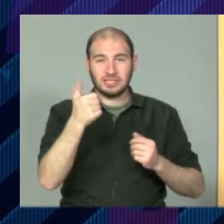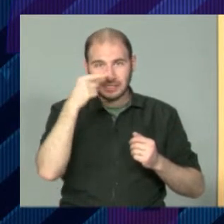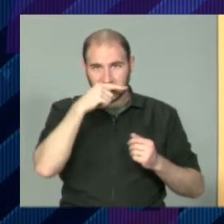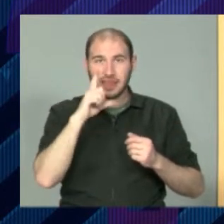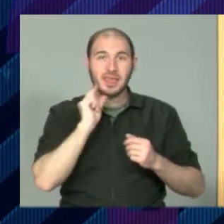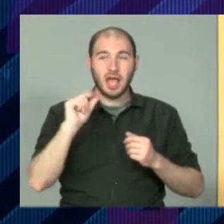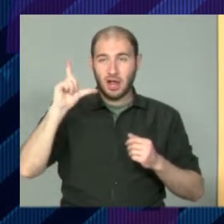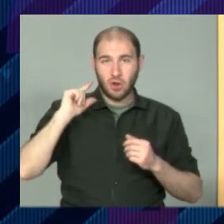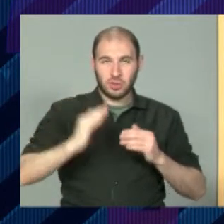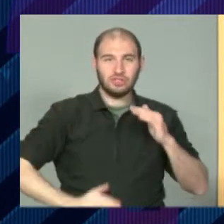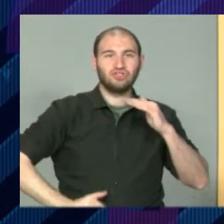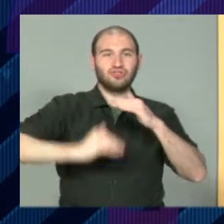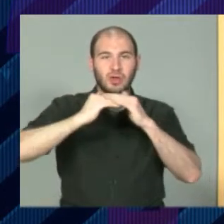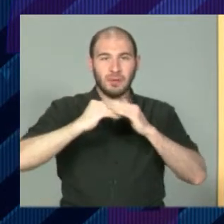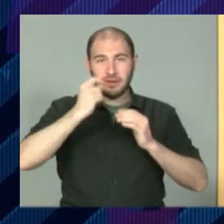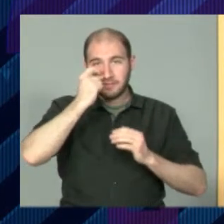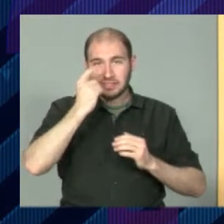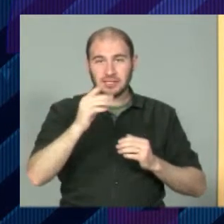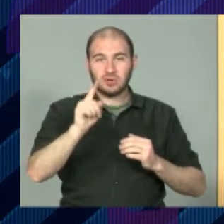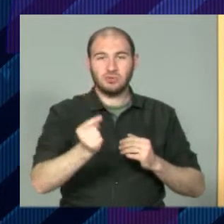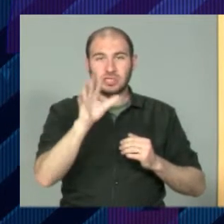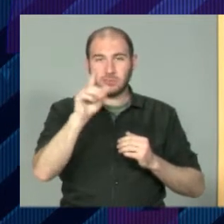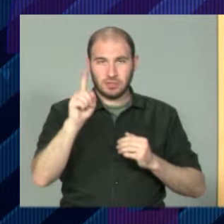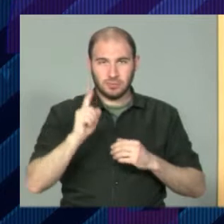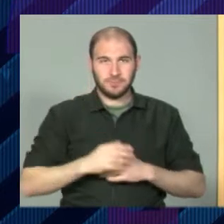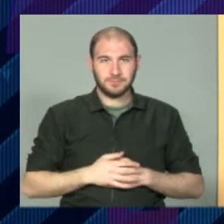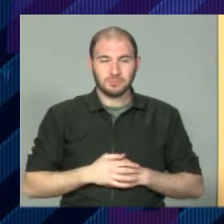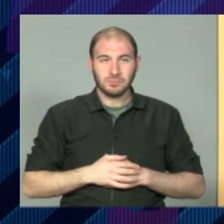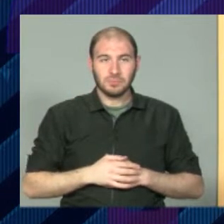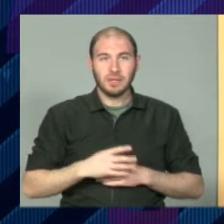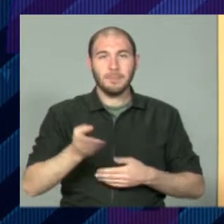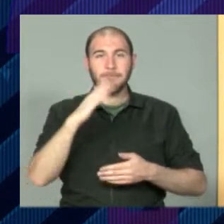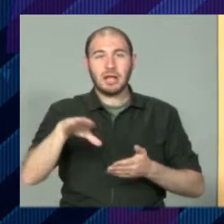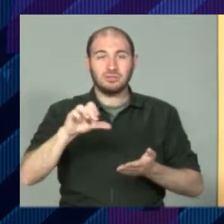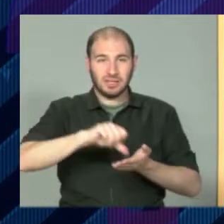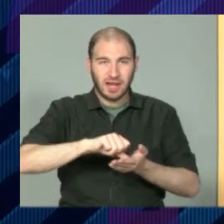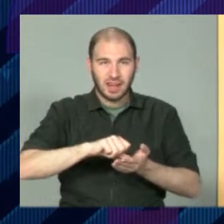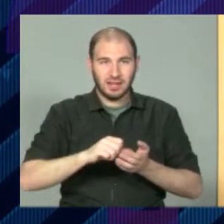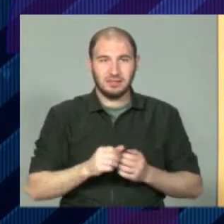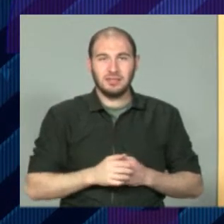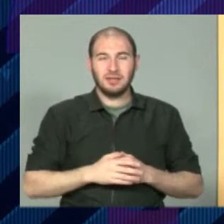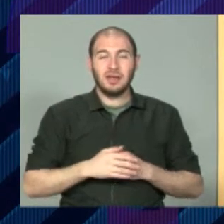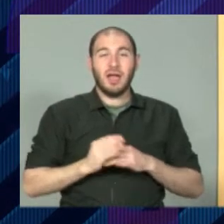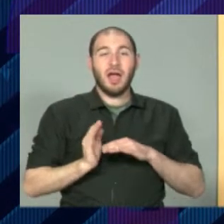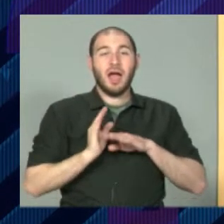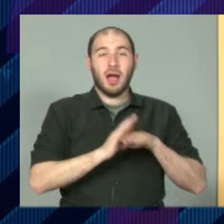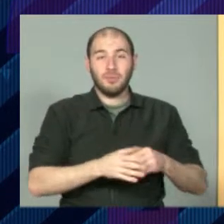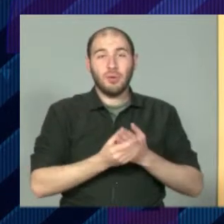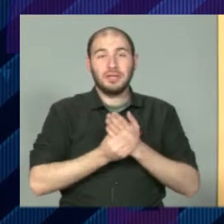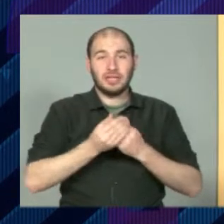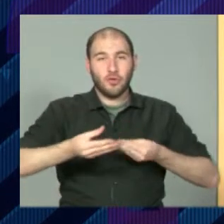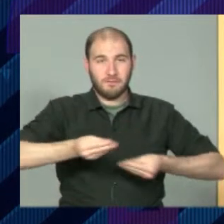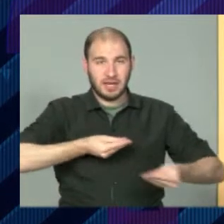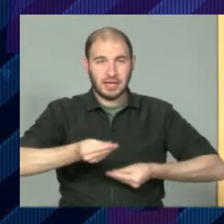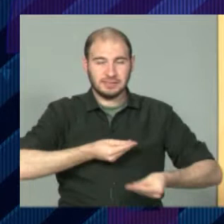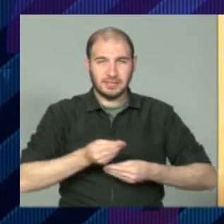un lunes en que tocó un récord de 25,51 pesos. La jugada del Banco Central fue respaldada por el Ministerio de